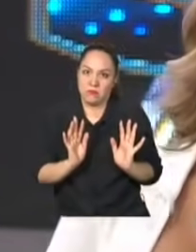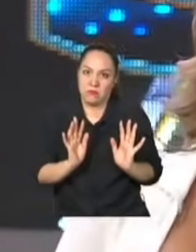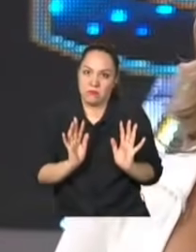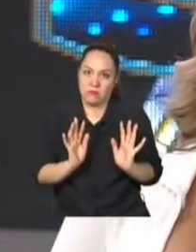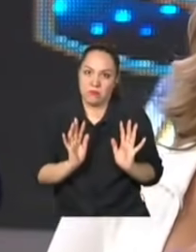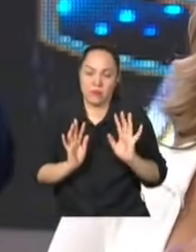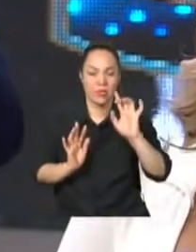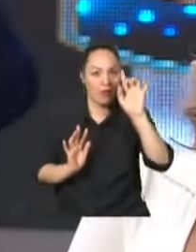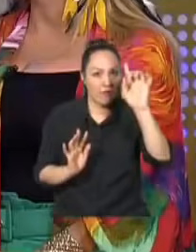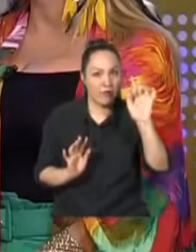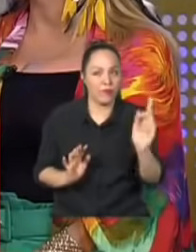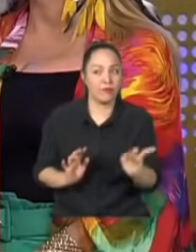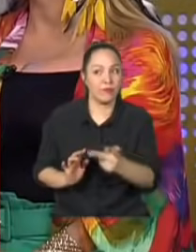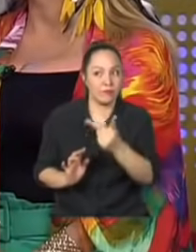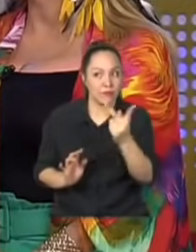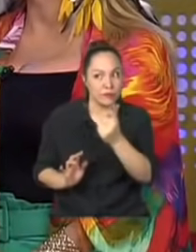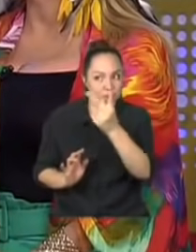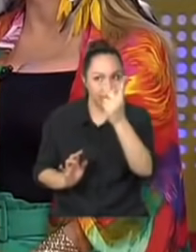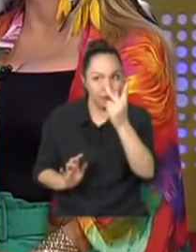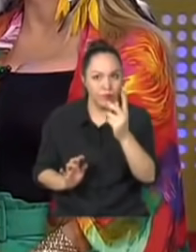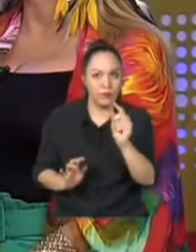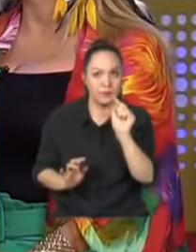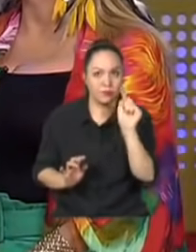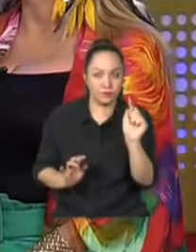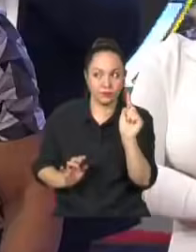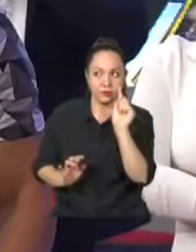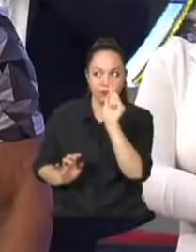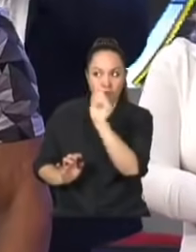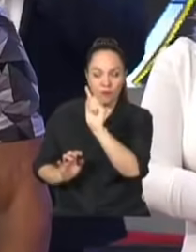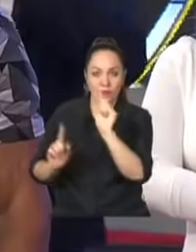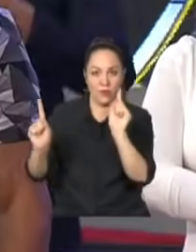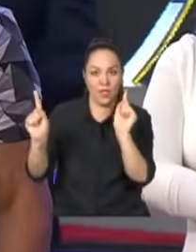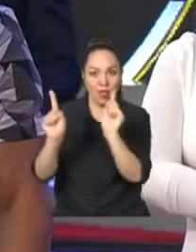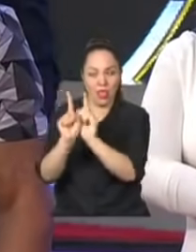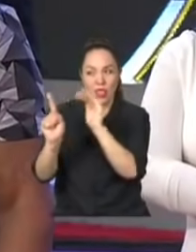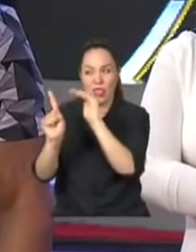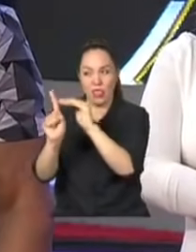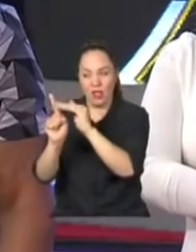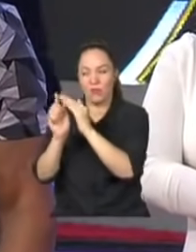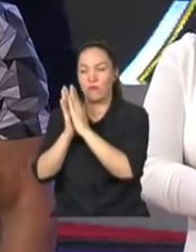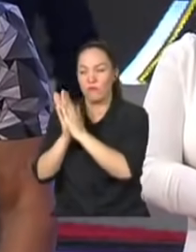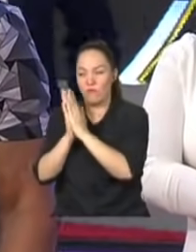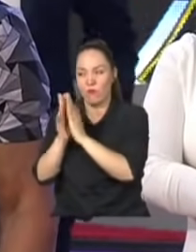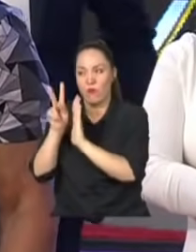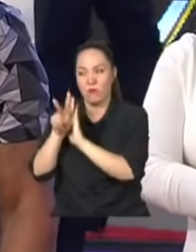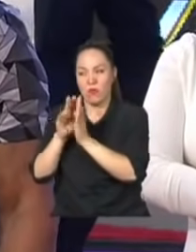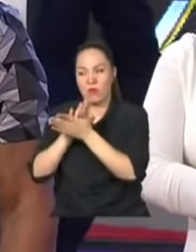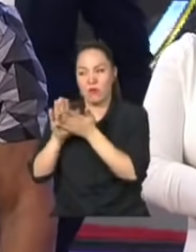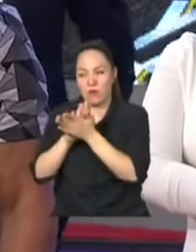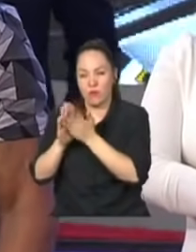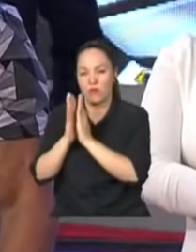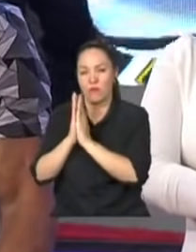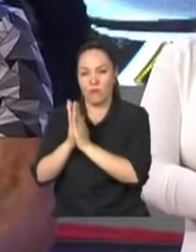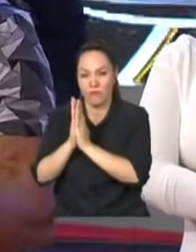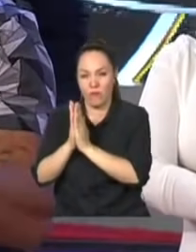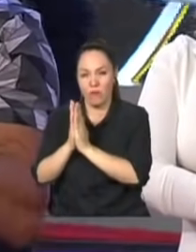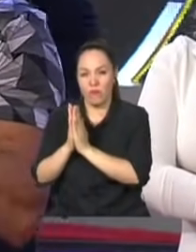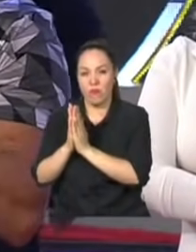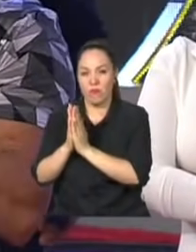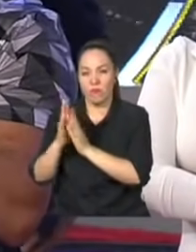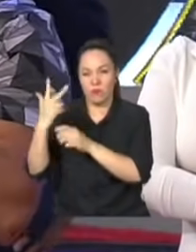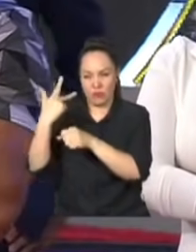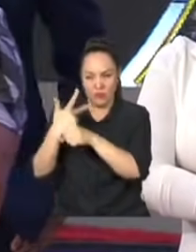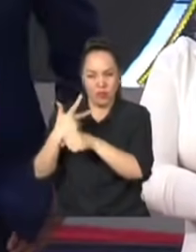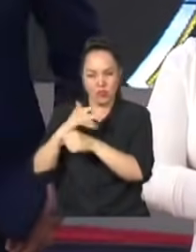Una pregunta. Lo estoy llamando. ¿Tú le pediste a él que borrara el video y le dijiste que no te